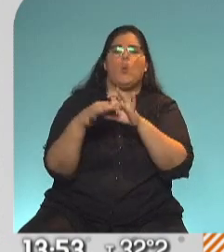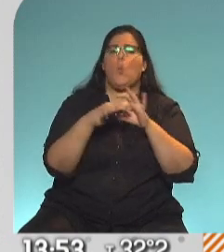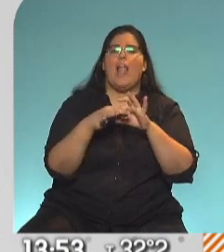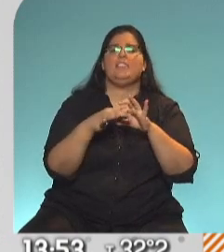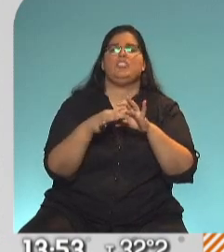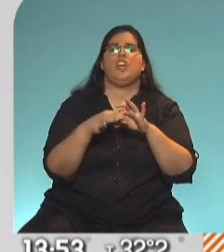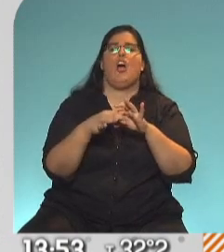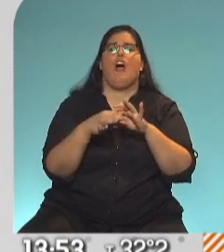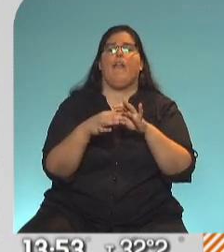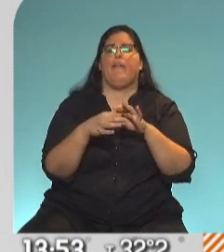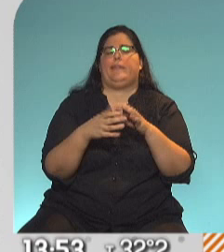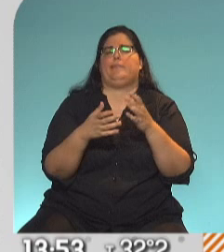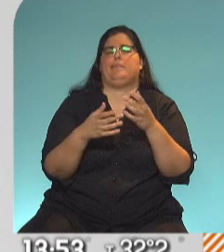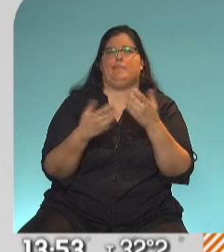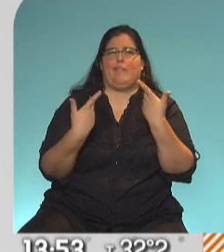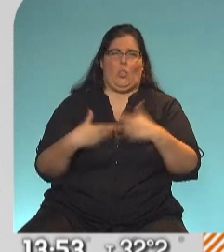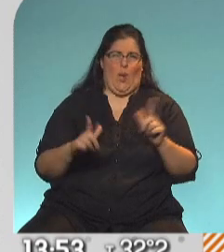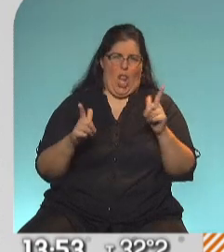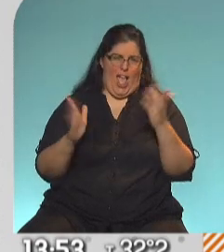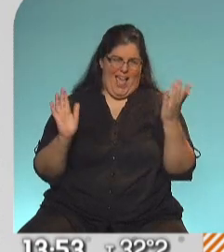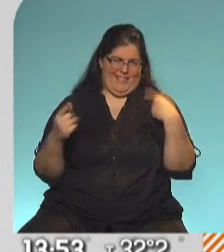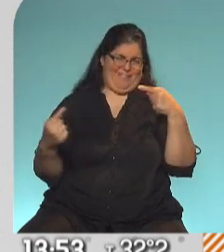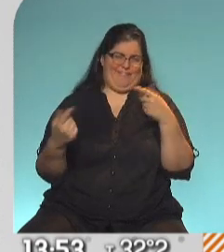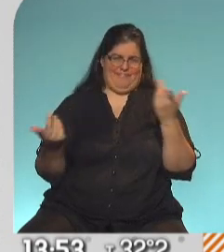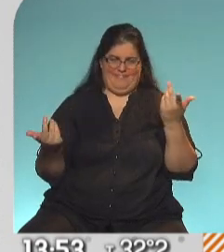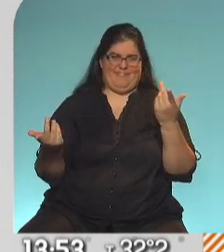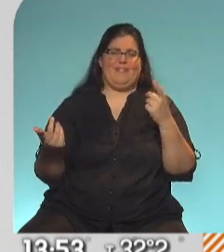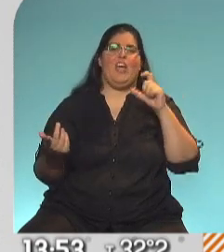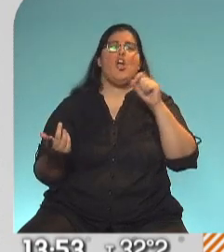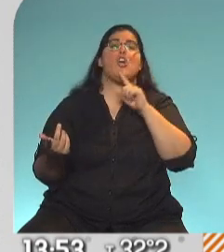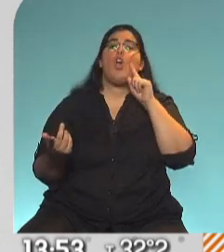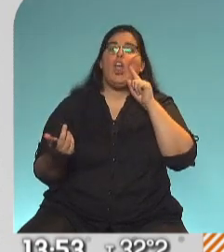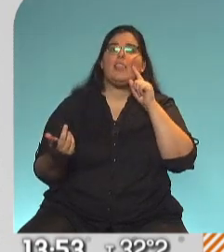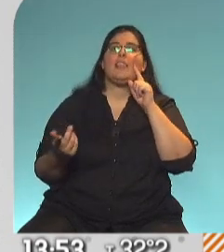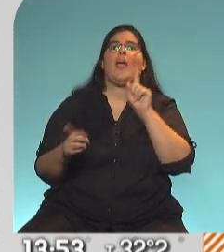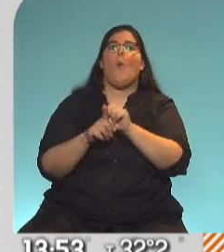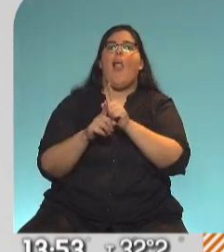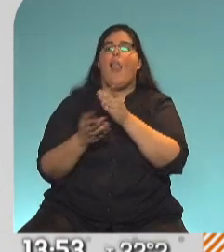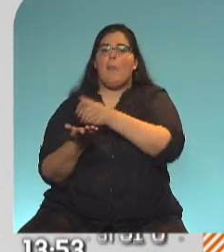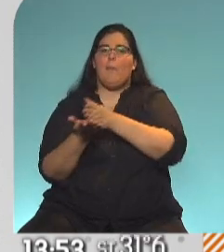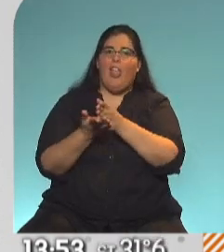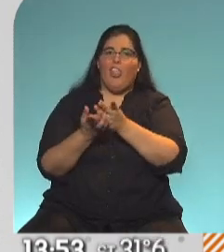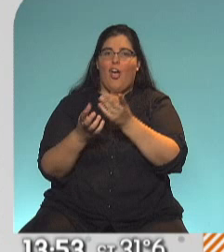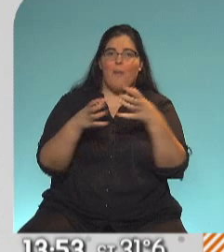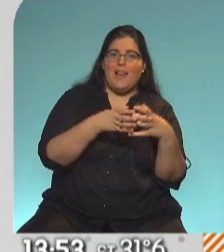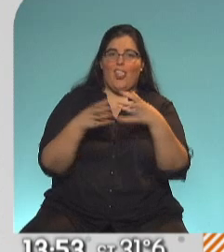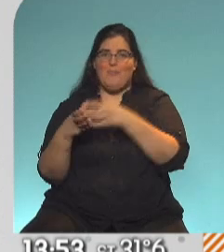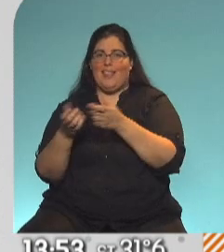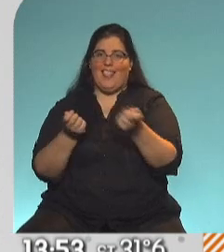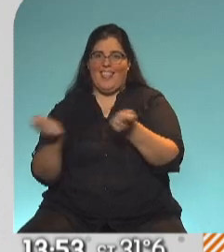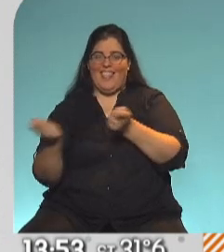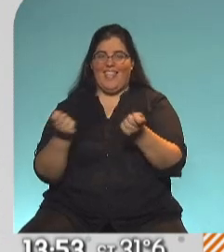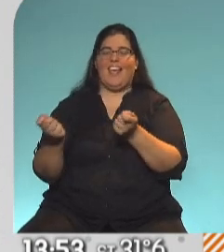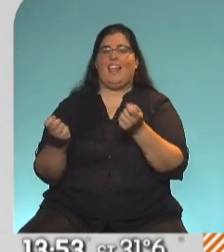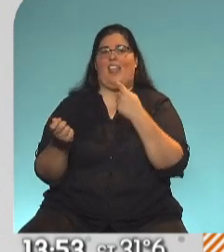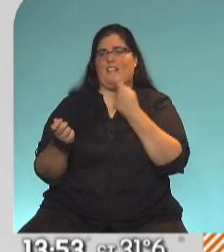muy contra natura, claramente contra natura, en el cual Conte era una figura de conciliación entre los dos grandes líderes de estos dos partidos que dijeron ninguno de los dos